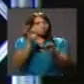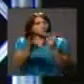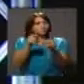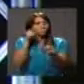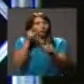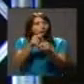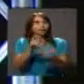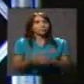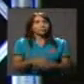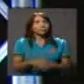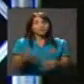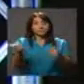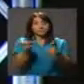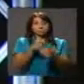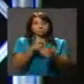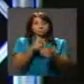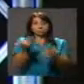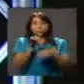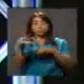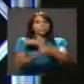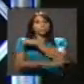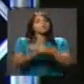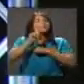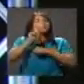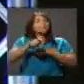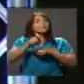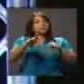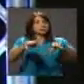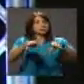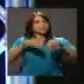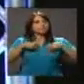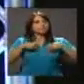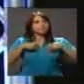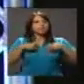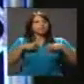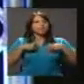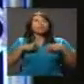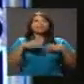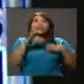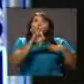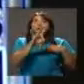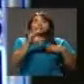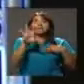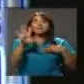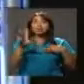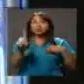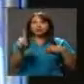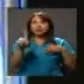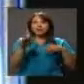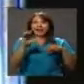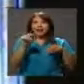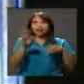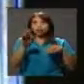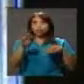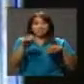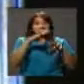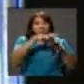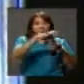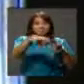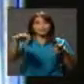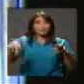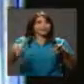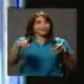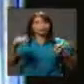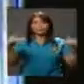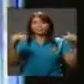Primero, tenemos que reconocer como país que hay una desigualdad espectacular en los 81 cantones de nuestra tierra. Hay que ir ver la mano de